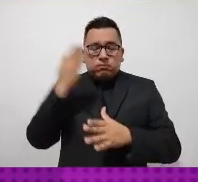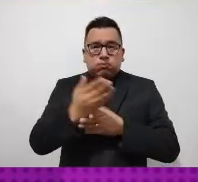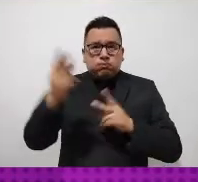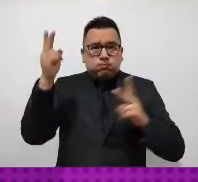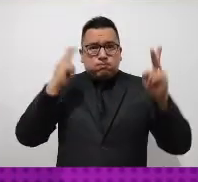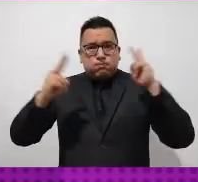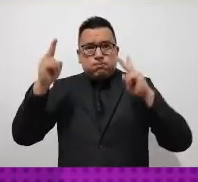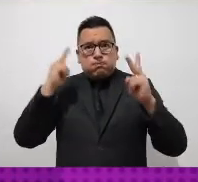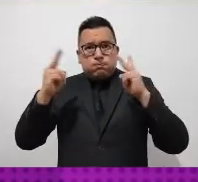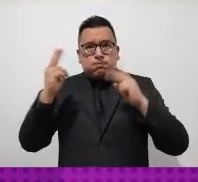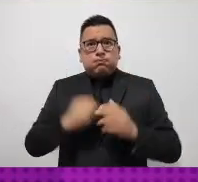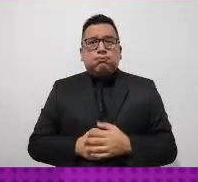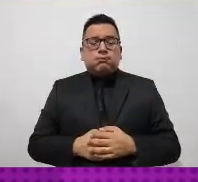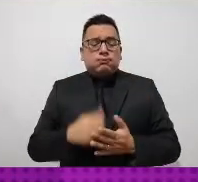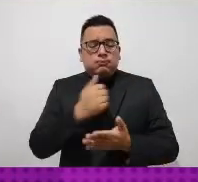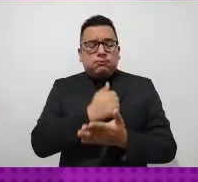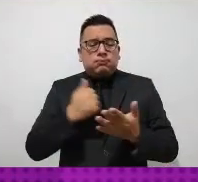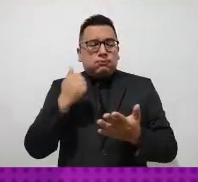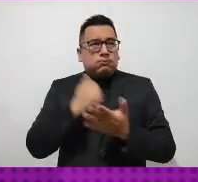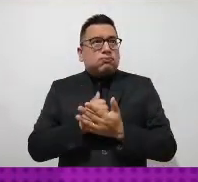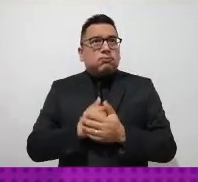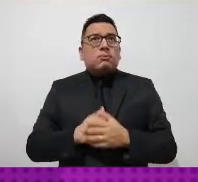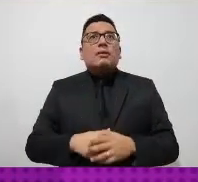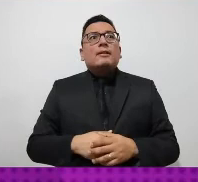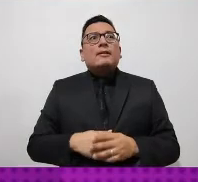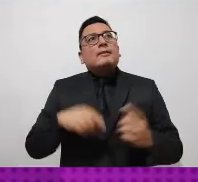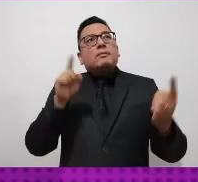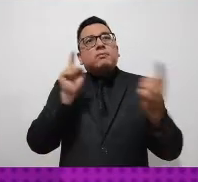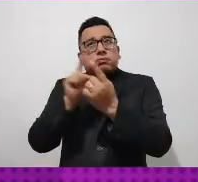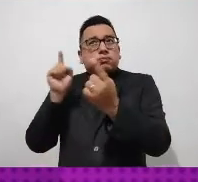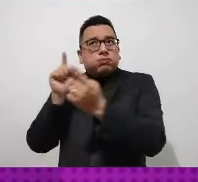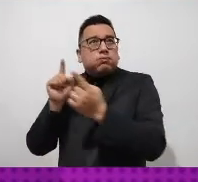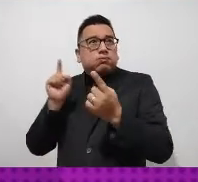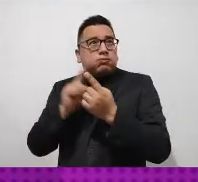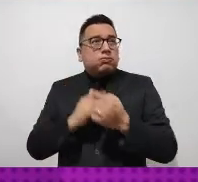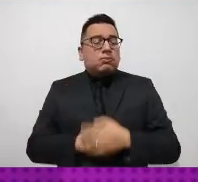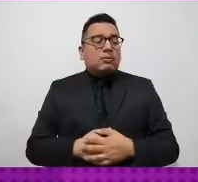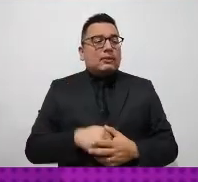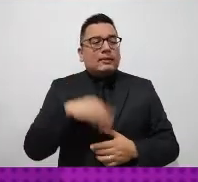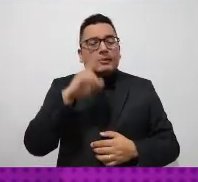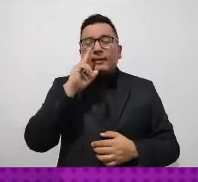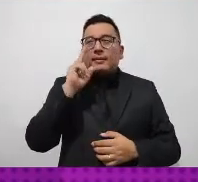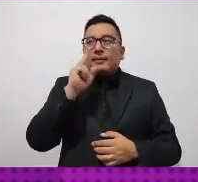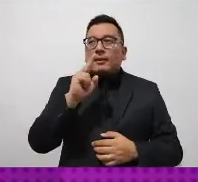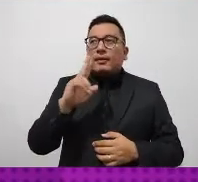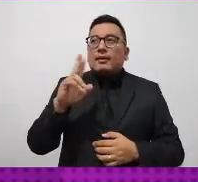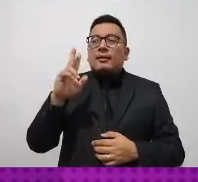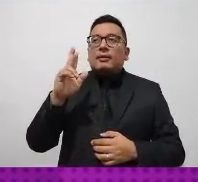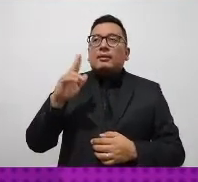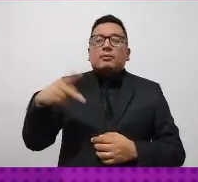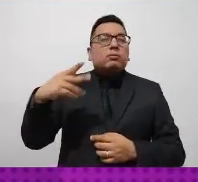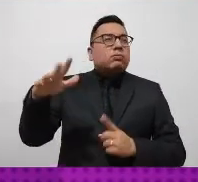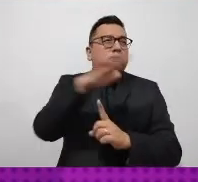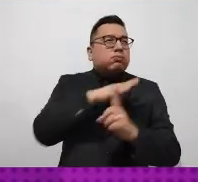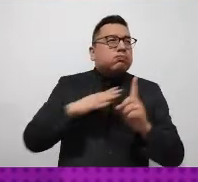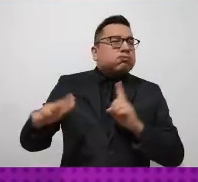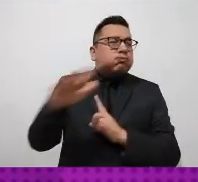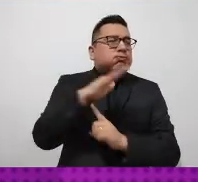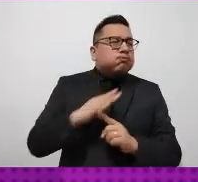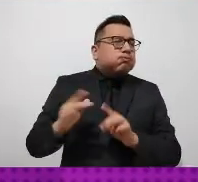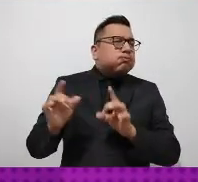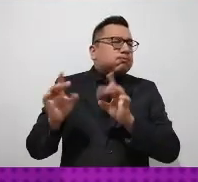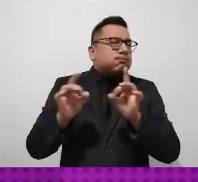de forma presencial a los municipios. Qué mejor que hacer una visita, ver el contexto en que se desempeñan de